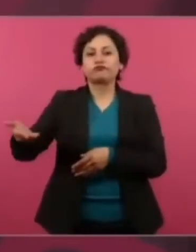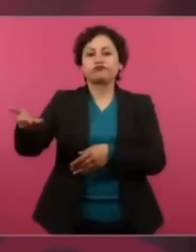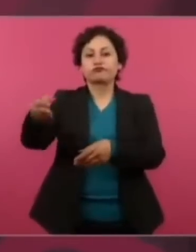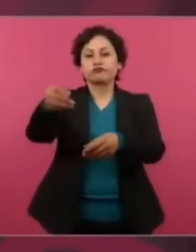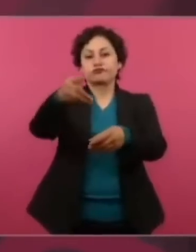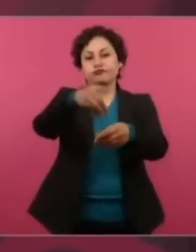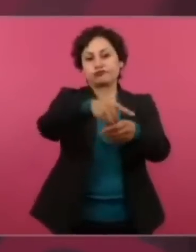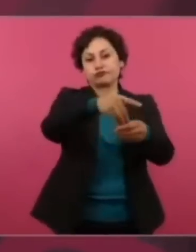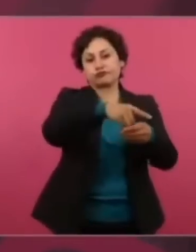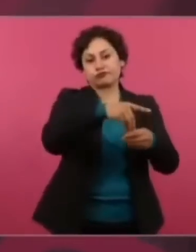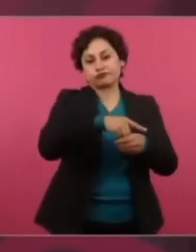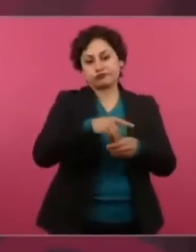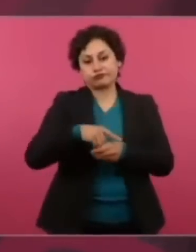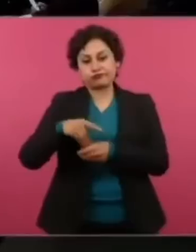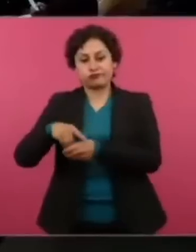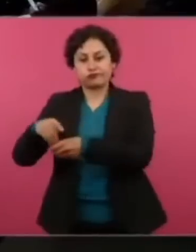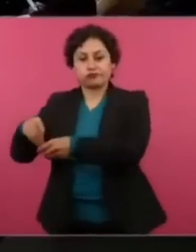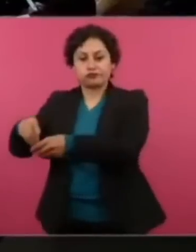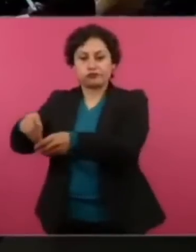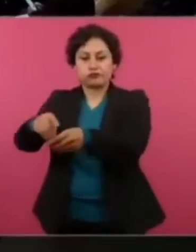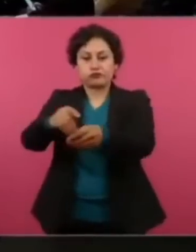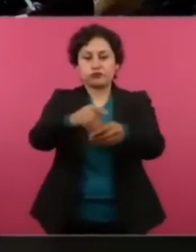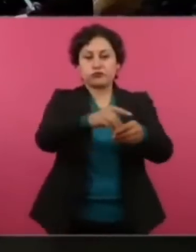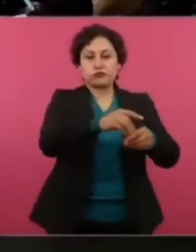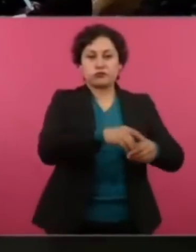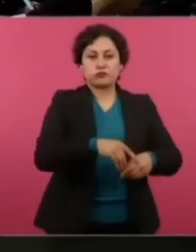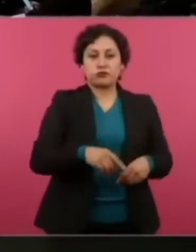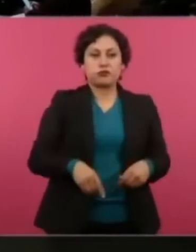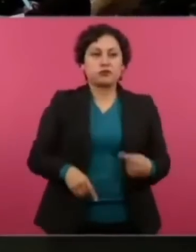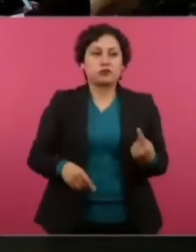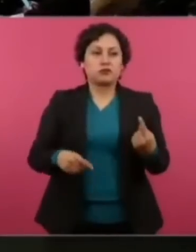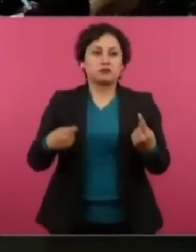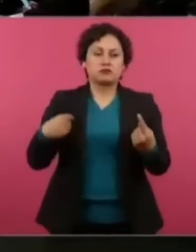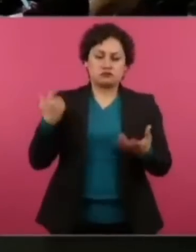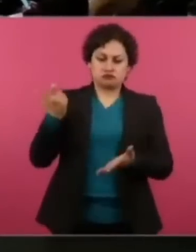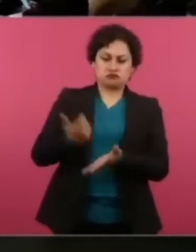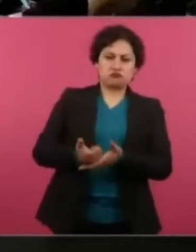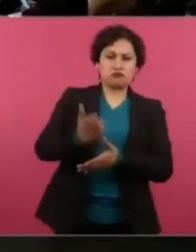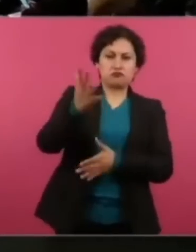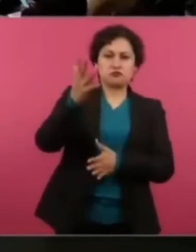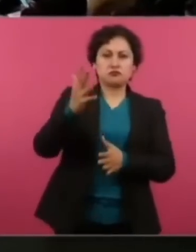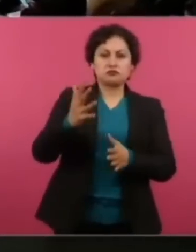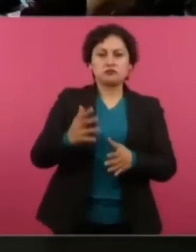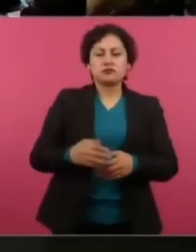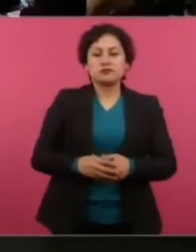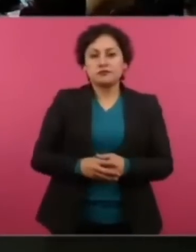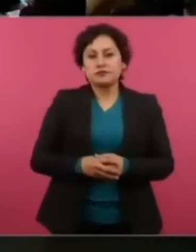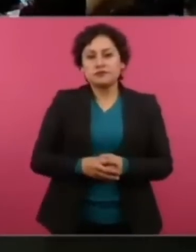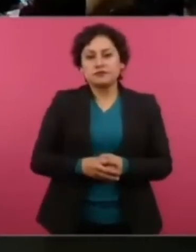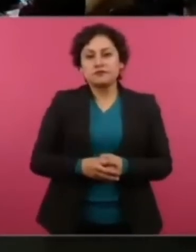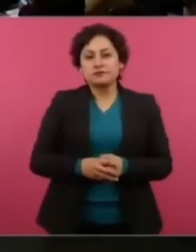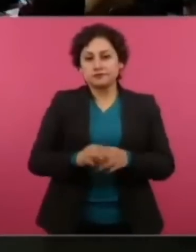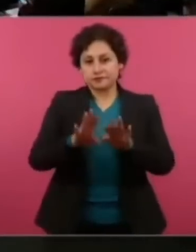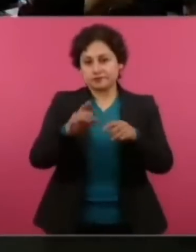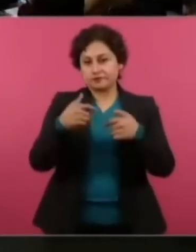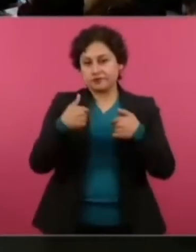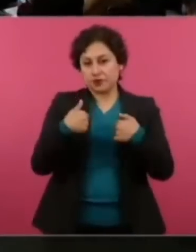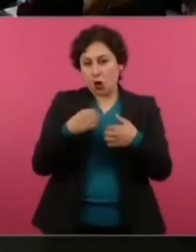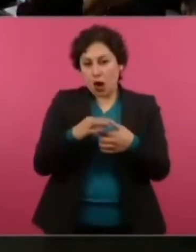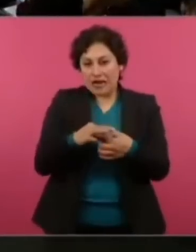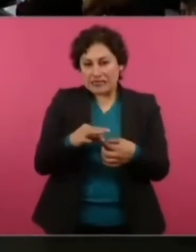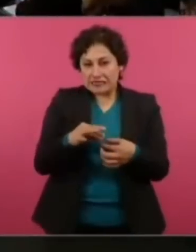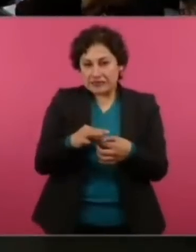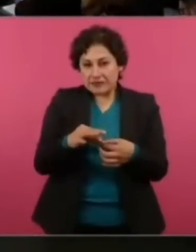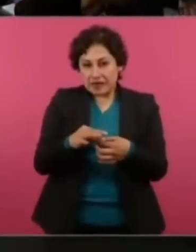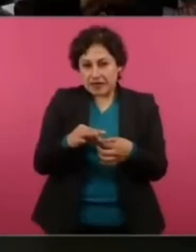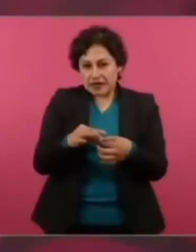$1,000,000 cada uno. Hubo uno que dijo, no, yo doy 5. Todo eso lo voy a contar, lo más lo tengo